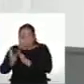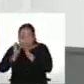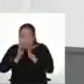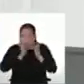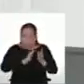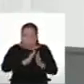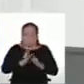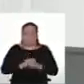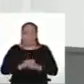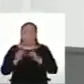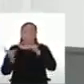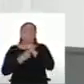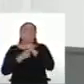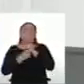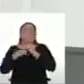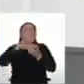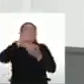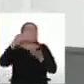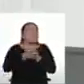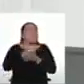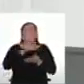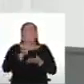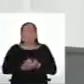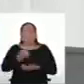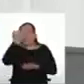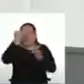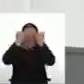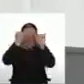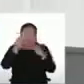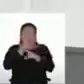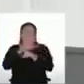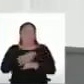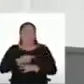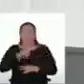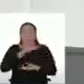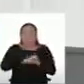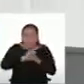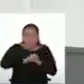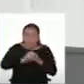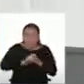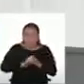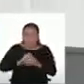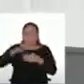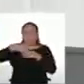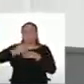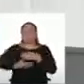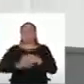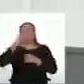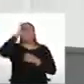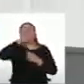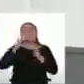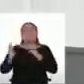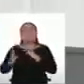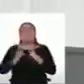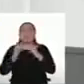cabeza en un cuaderno. Todo lo que se les ocurra sobre el cuidado del agua, apúntenlo. Después, busquen modelos como